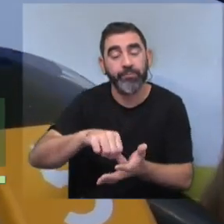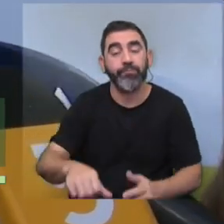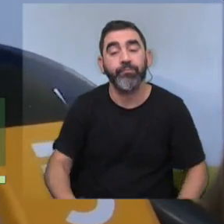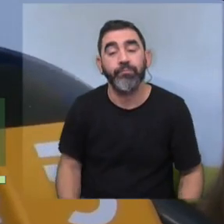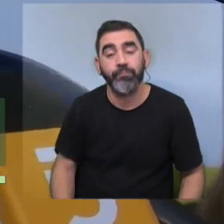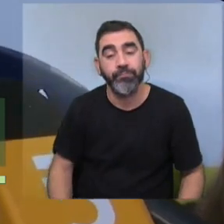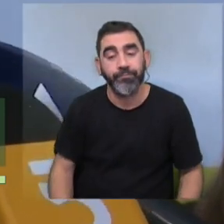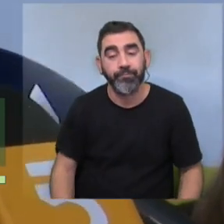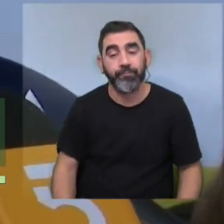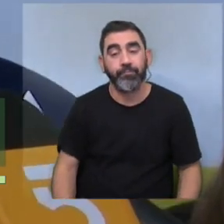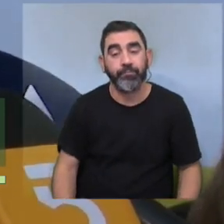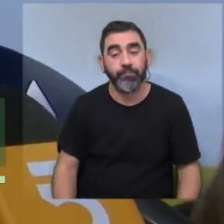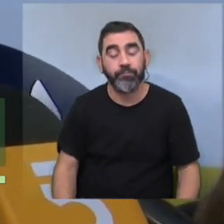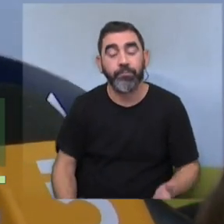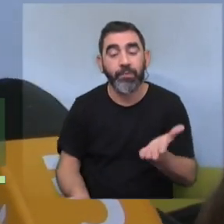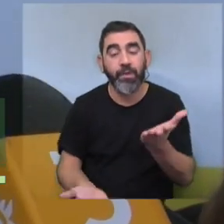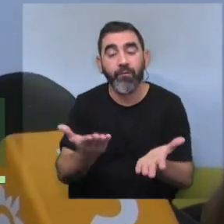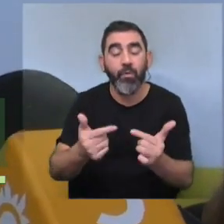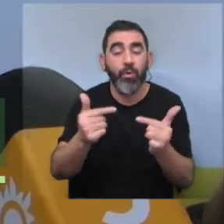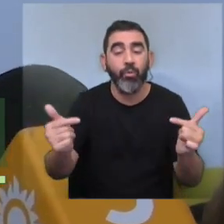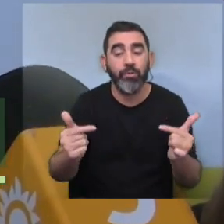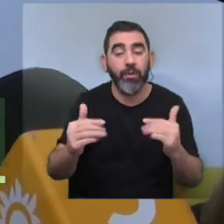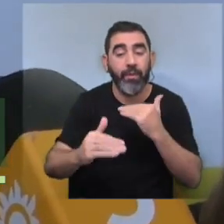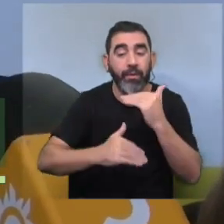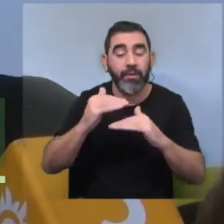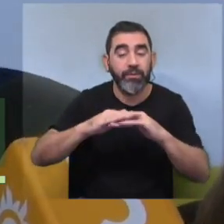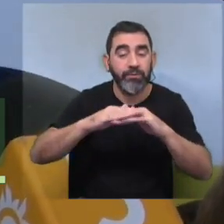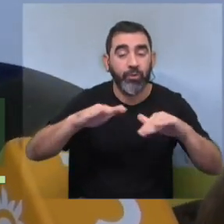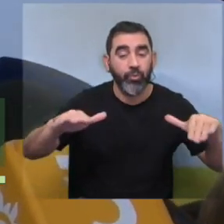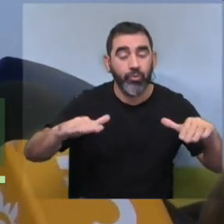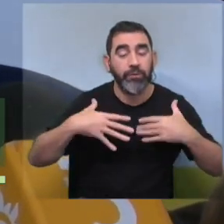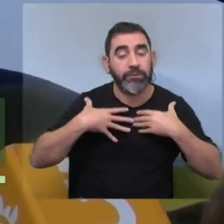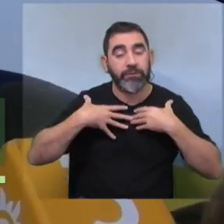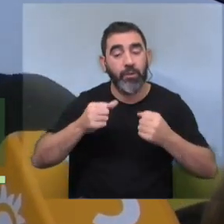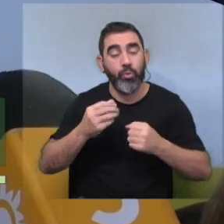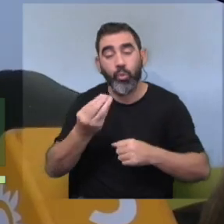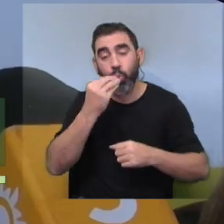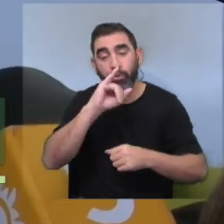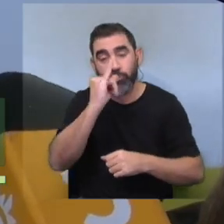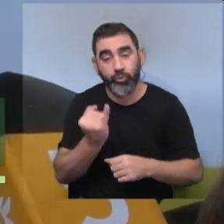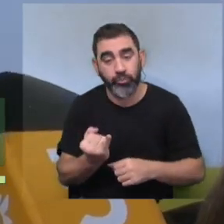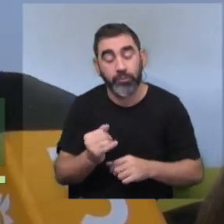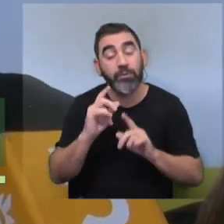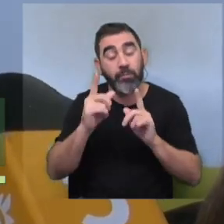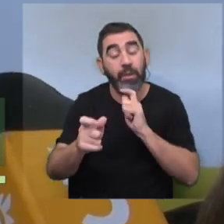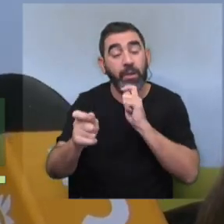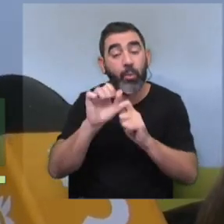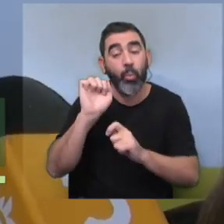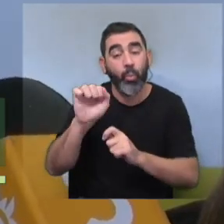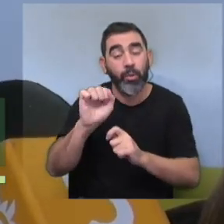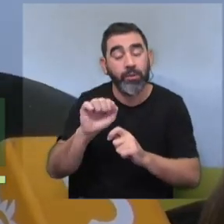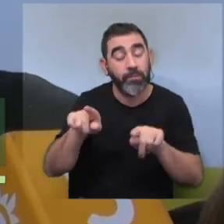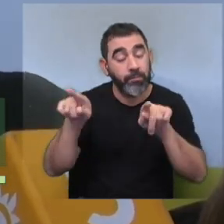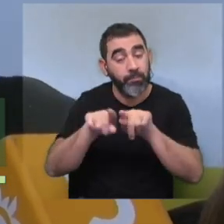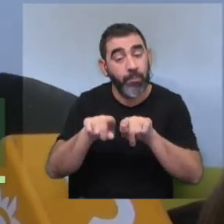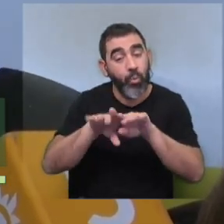que básicamente evalúa elementos que tienen que ver con el desarrollo infantil la salud y la nutrición y además es una encuesta que sigue